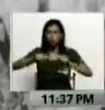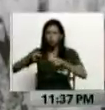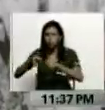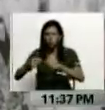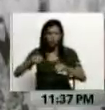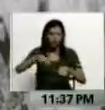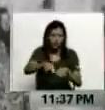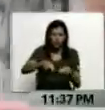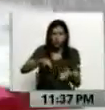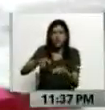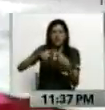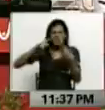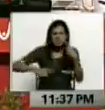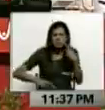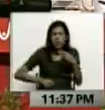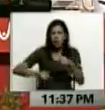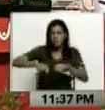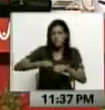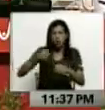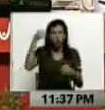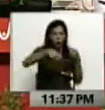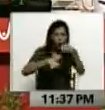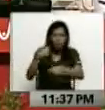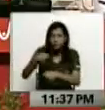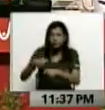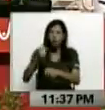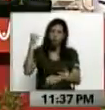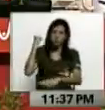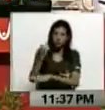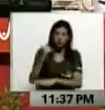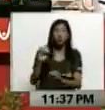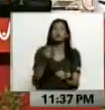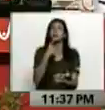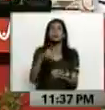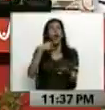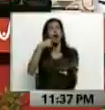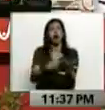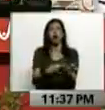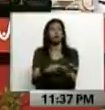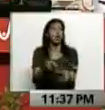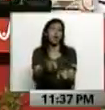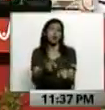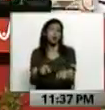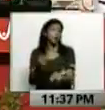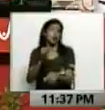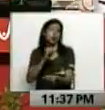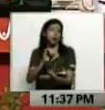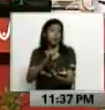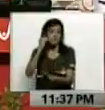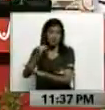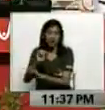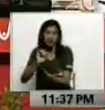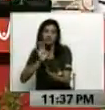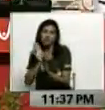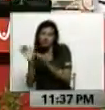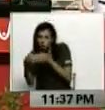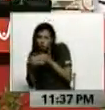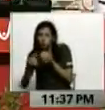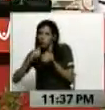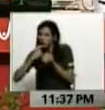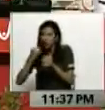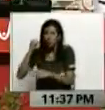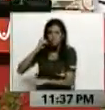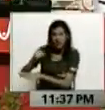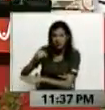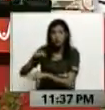torturados así eran muchacho eh lo se lo llevaban lo mataban se suicidó así le hicieron a a